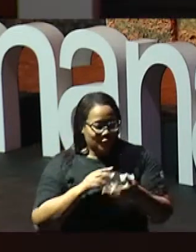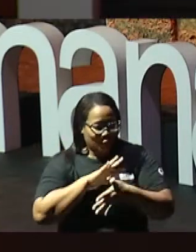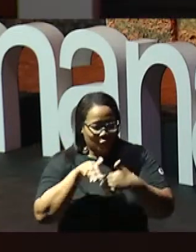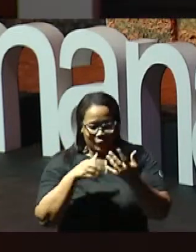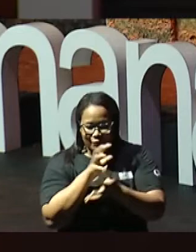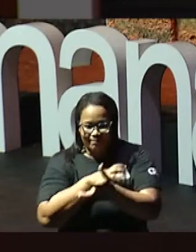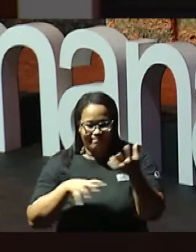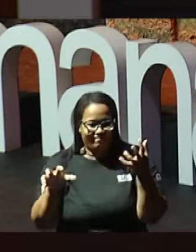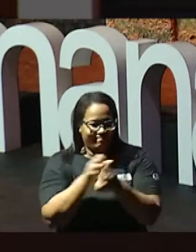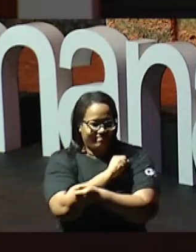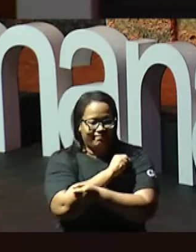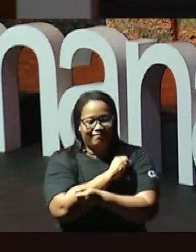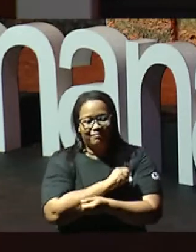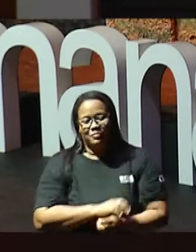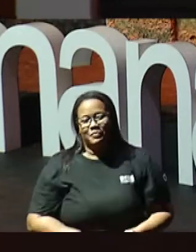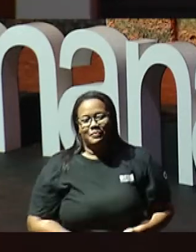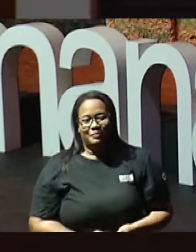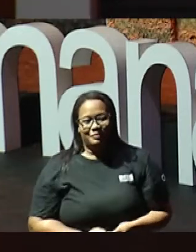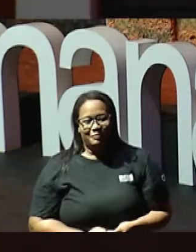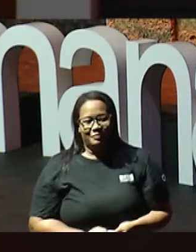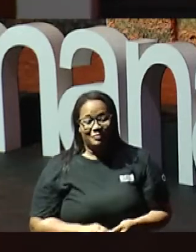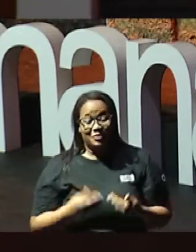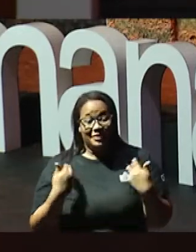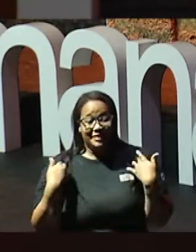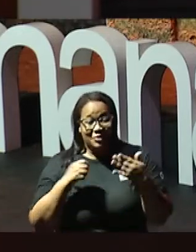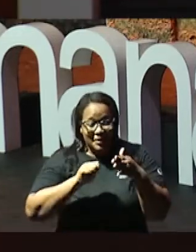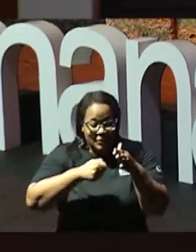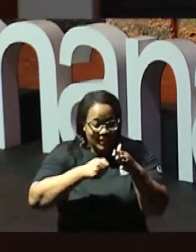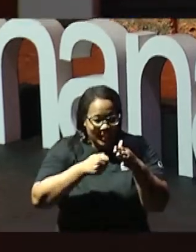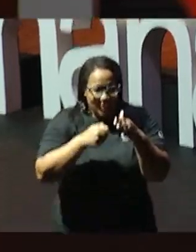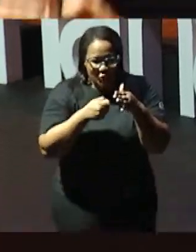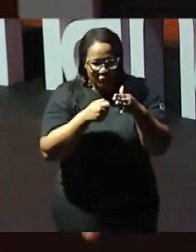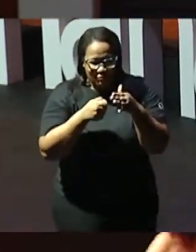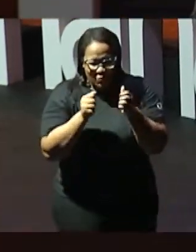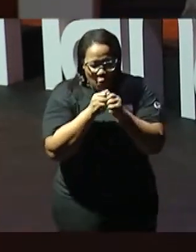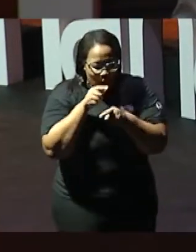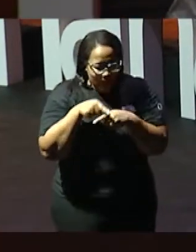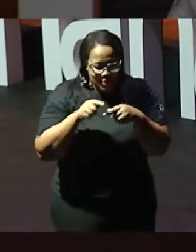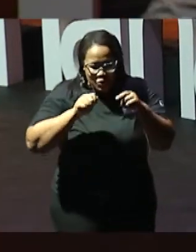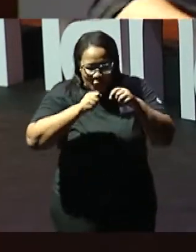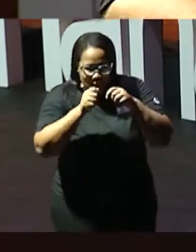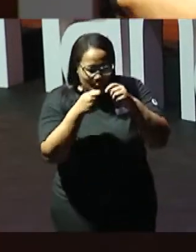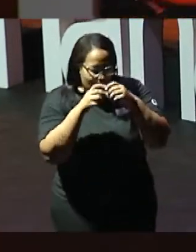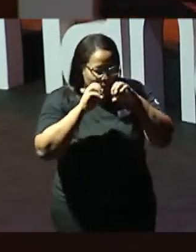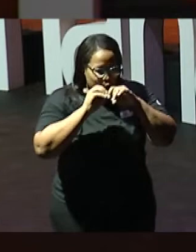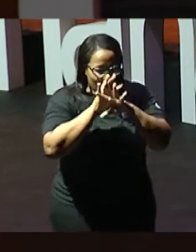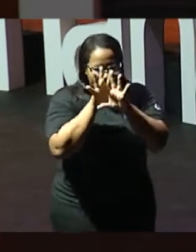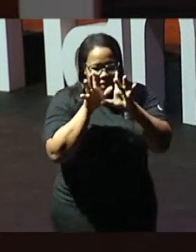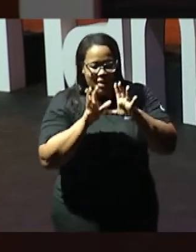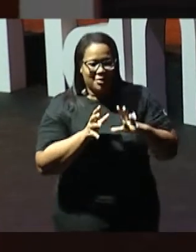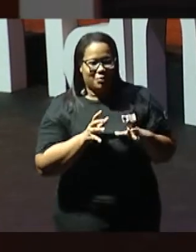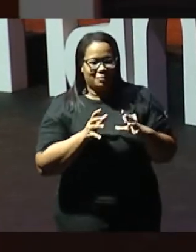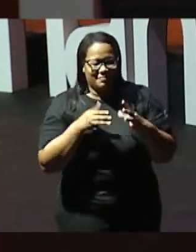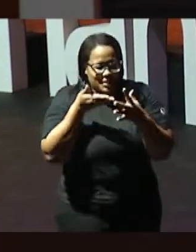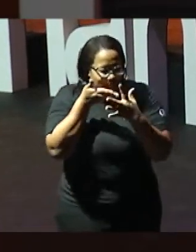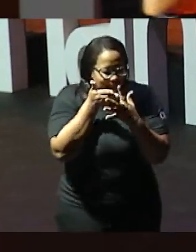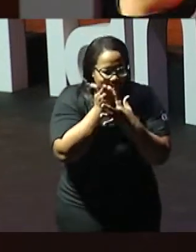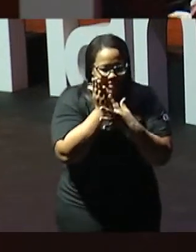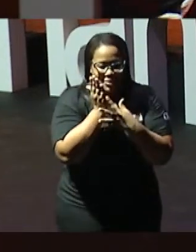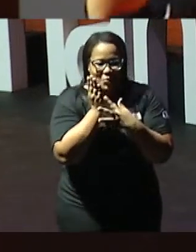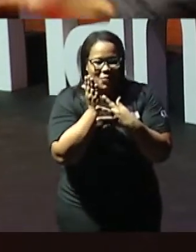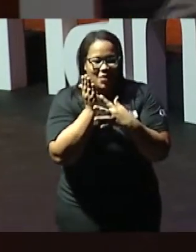todo padre un destornillador y con eso yo abrí un mundo mágico porque me daba acceso a algo que yo